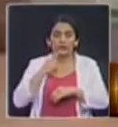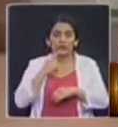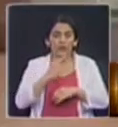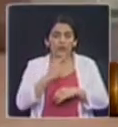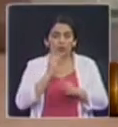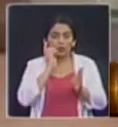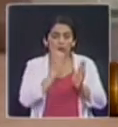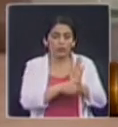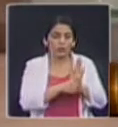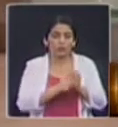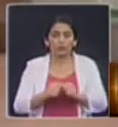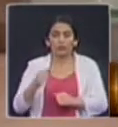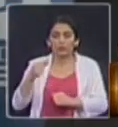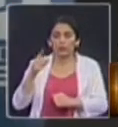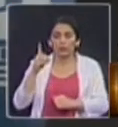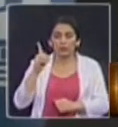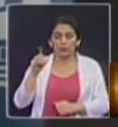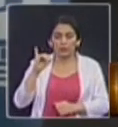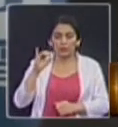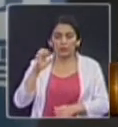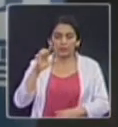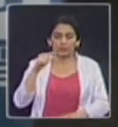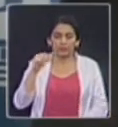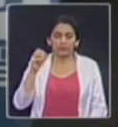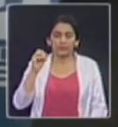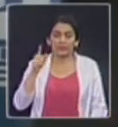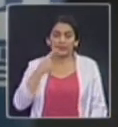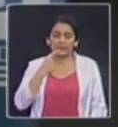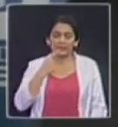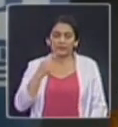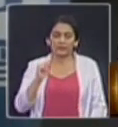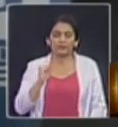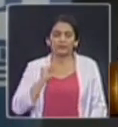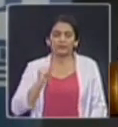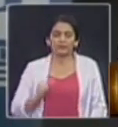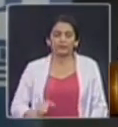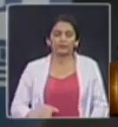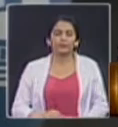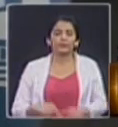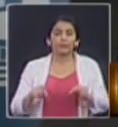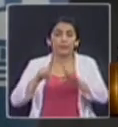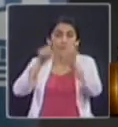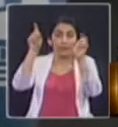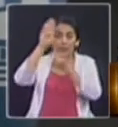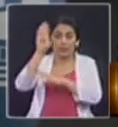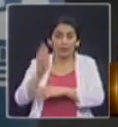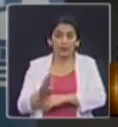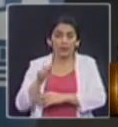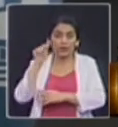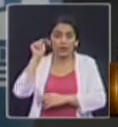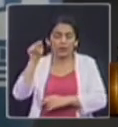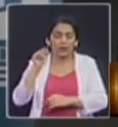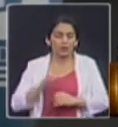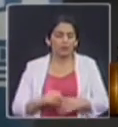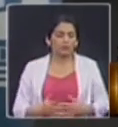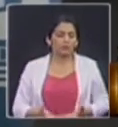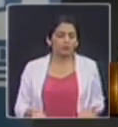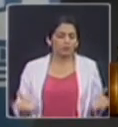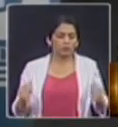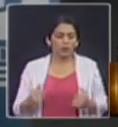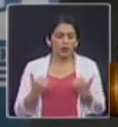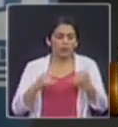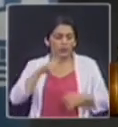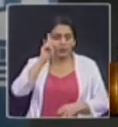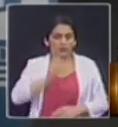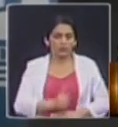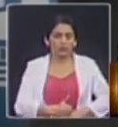García detalla el objetivo. En el caso específico de la contratación de Odebrecht, es necesario la participación de la Procuraduría